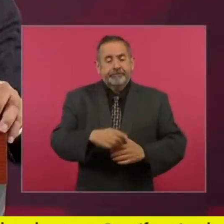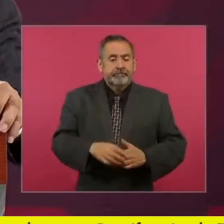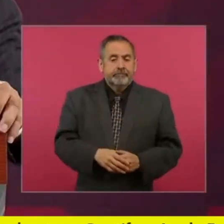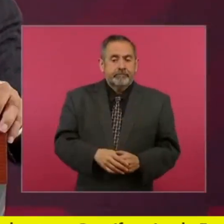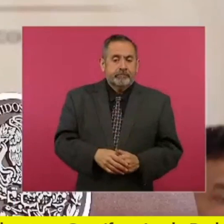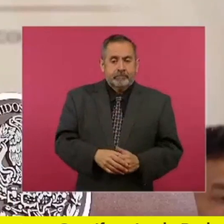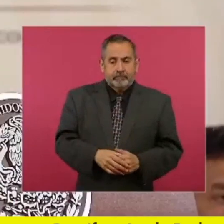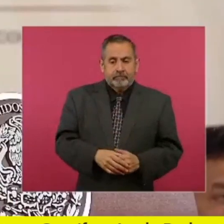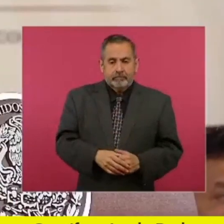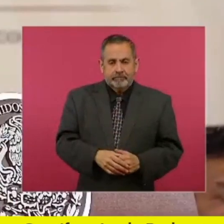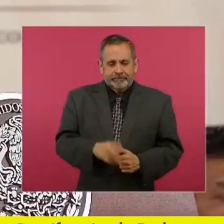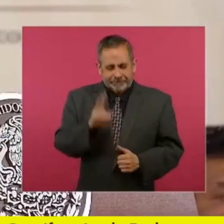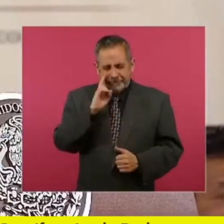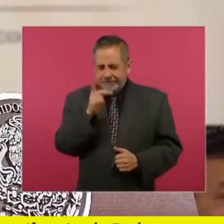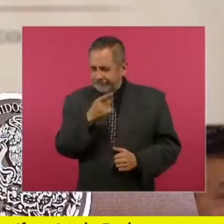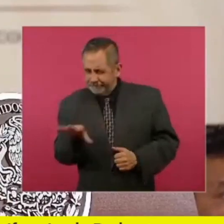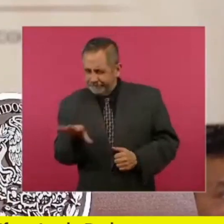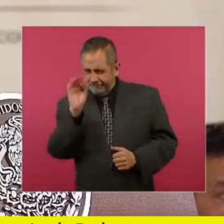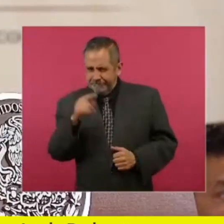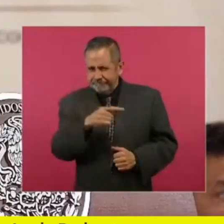a ver si para